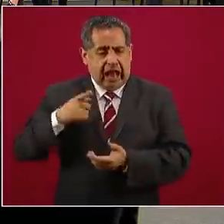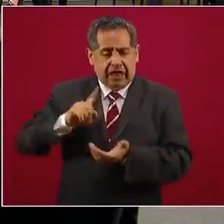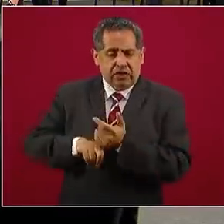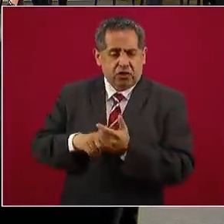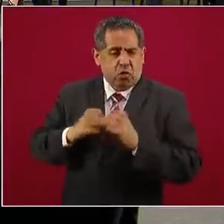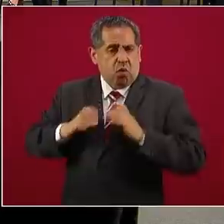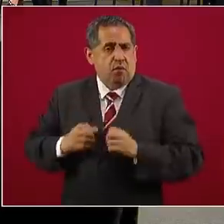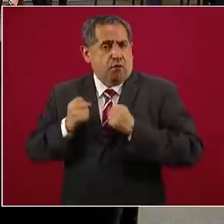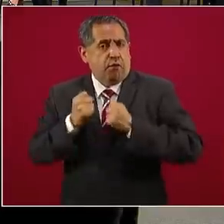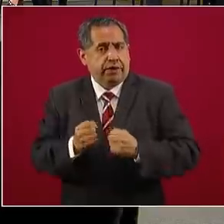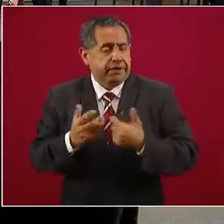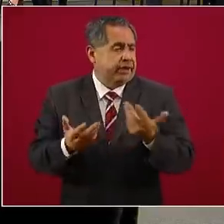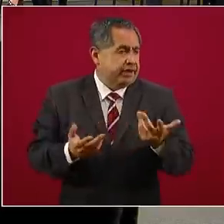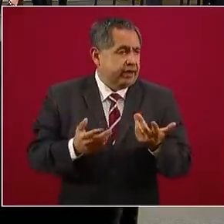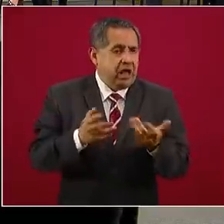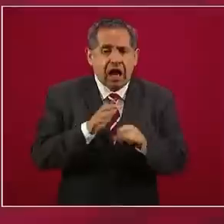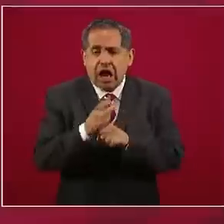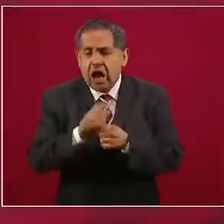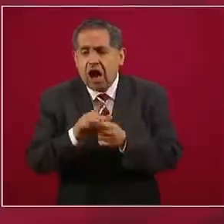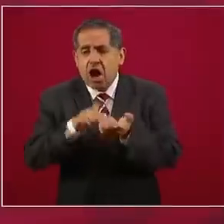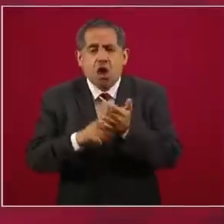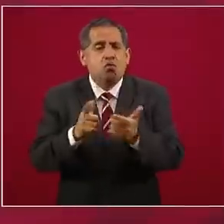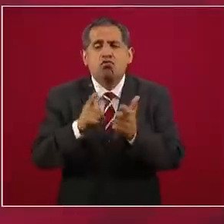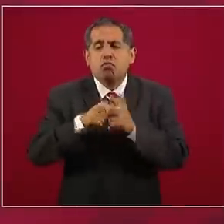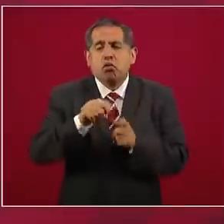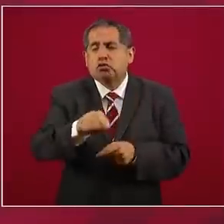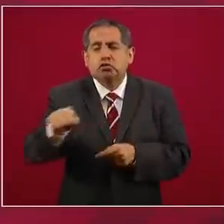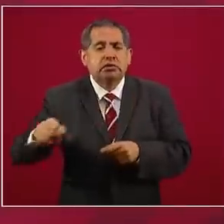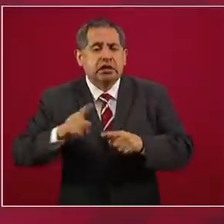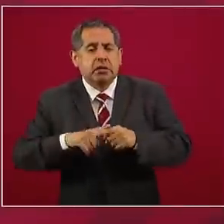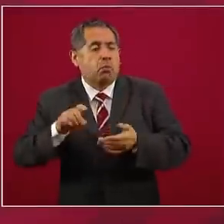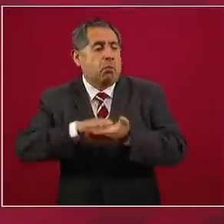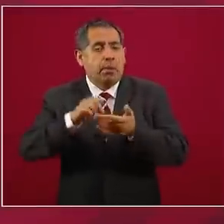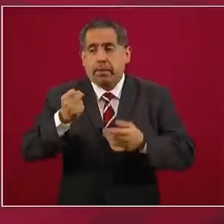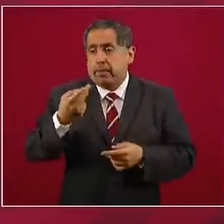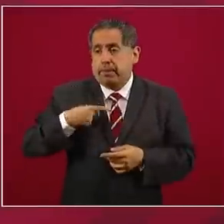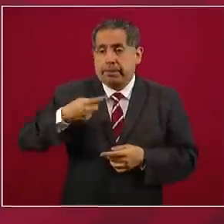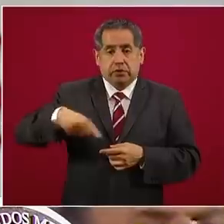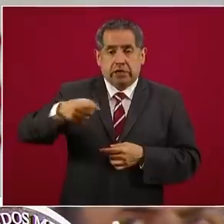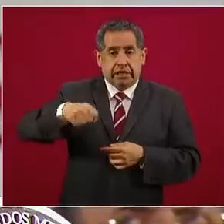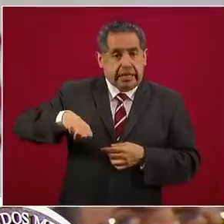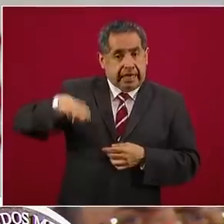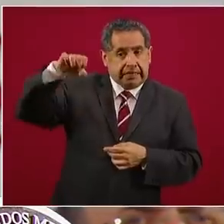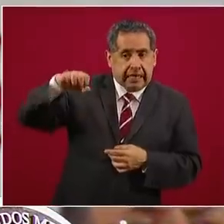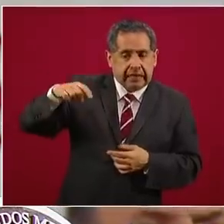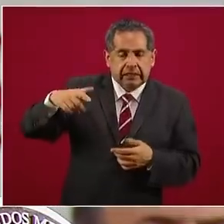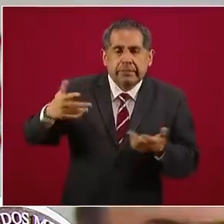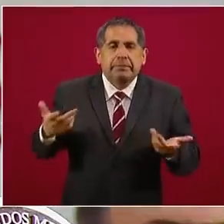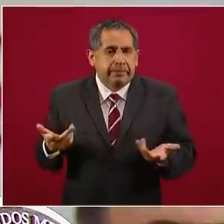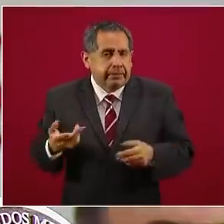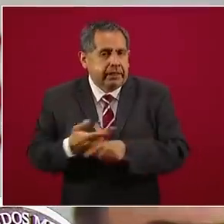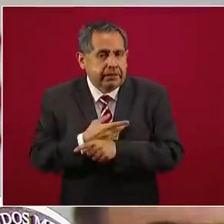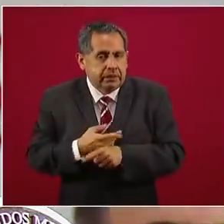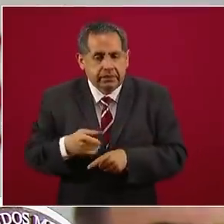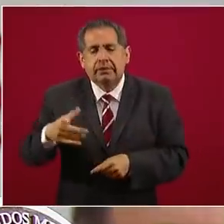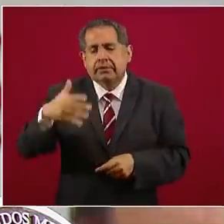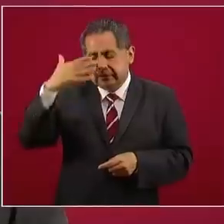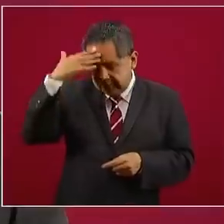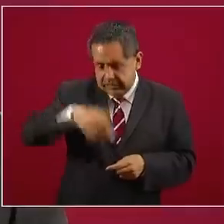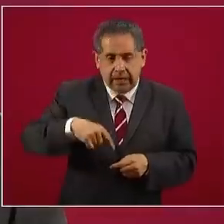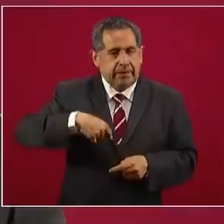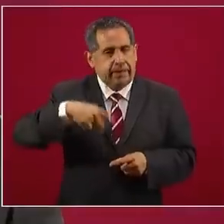en grupos poblacionales específicos, distinguidos, por ejemplo, por su edad. Como sabemos, en México y también en